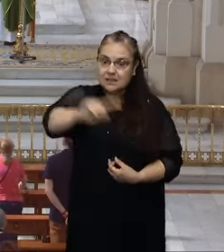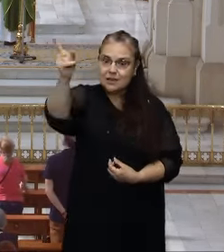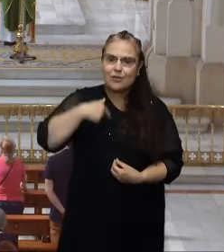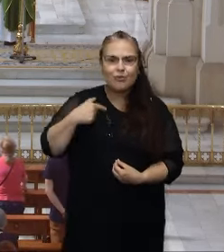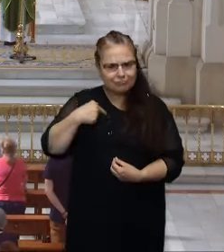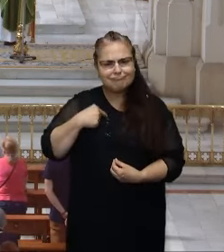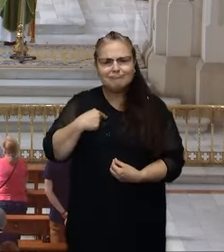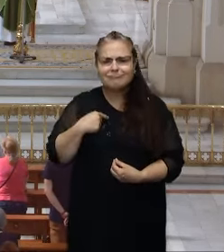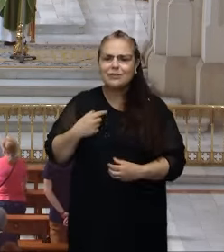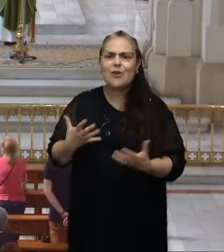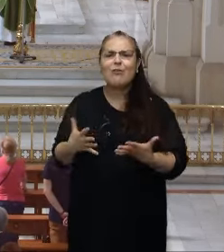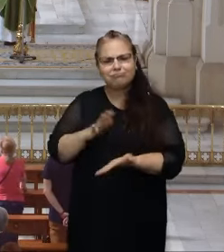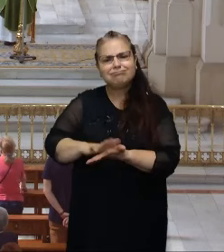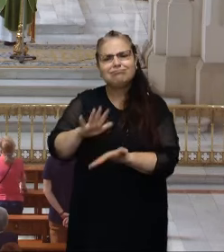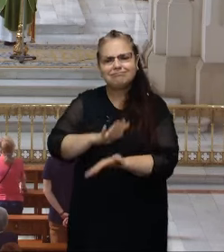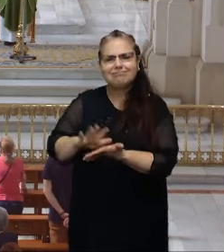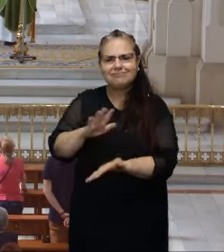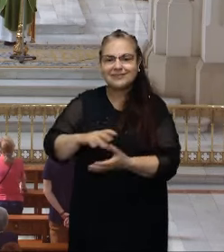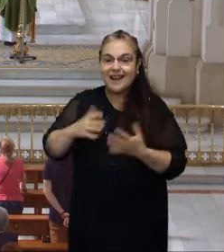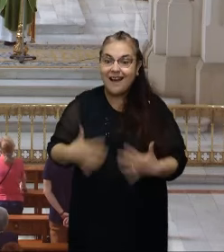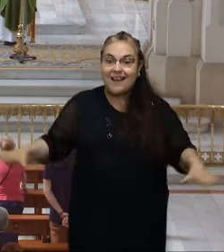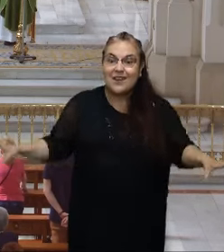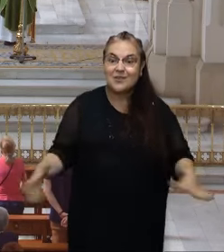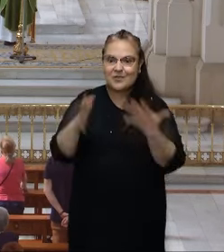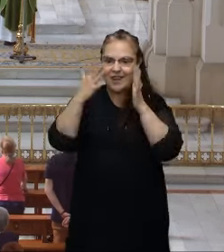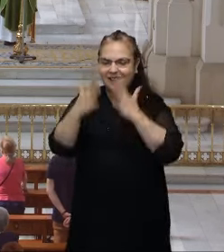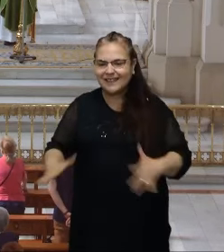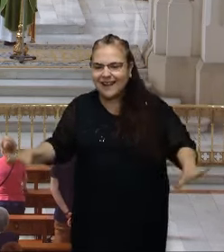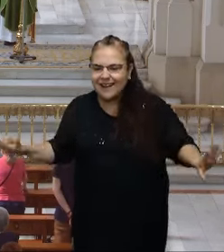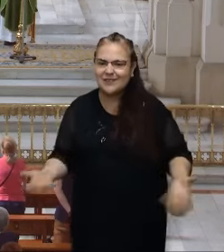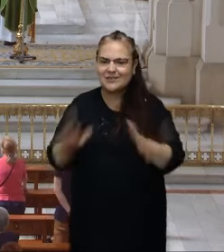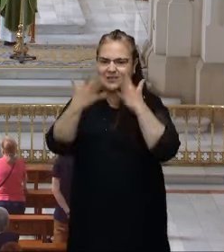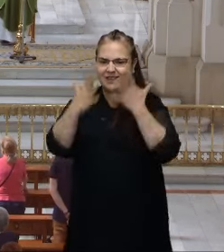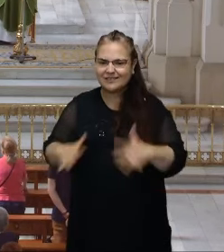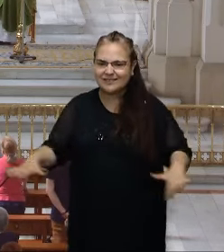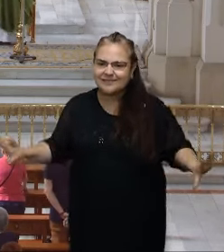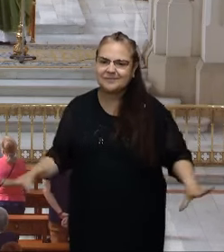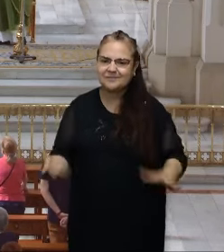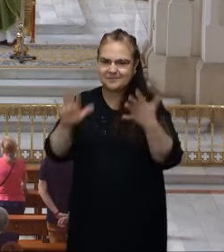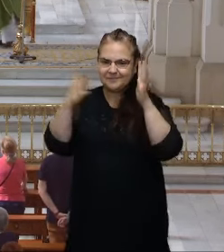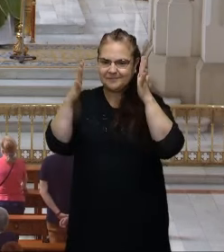yo os aliviaré. Aleluya, aleluya, aleluya.